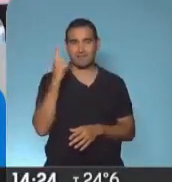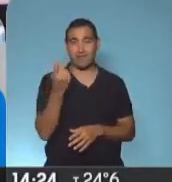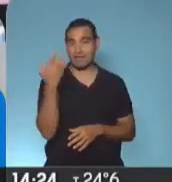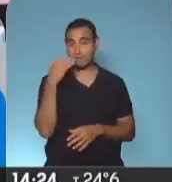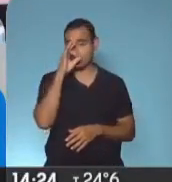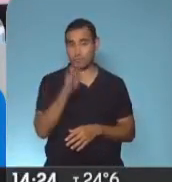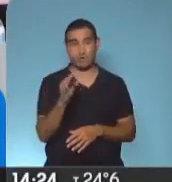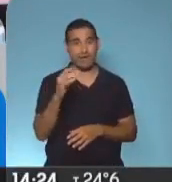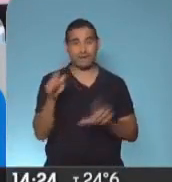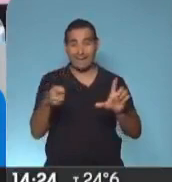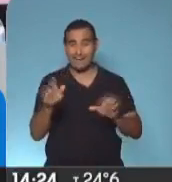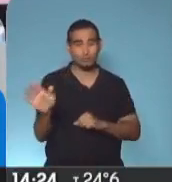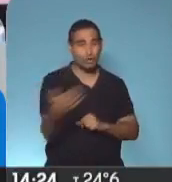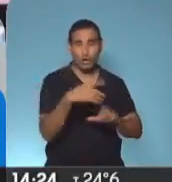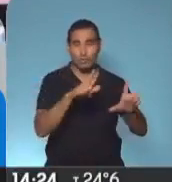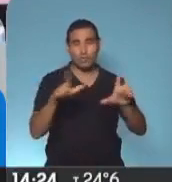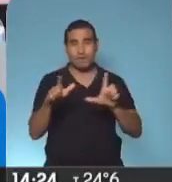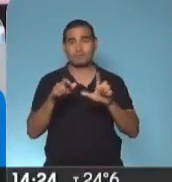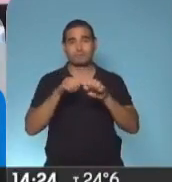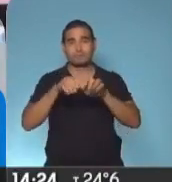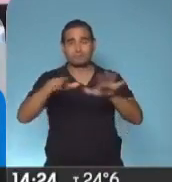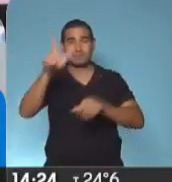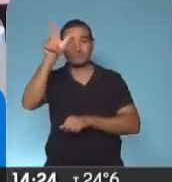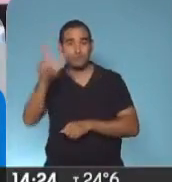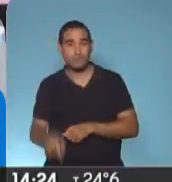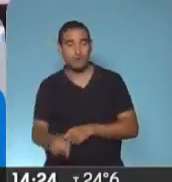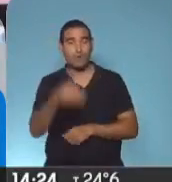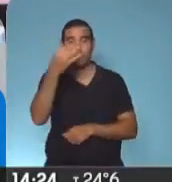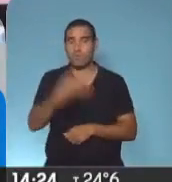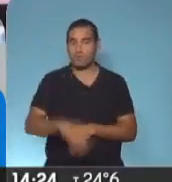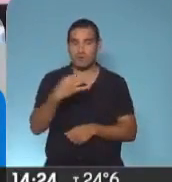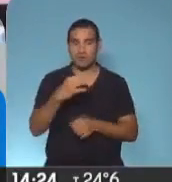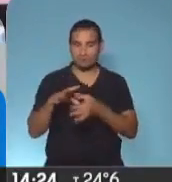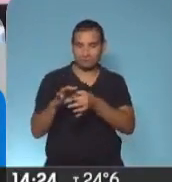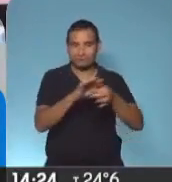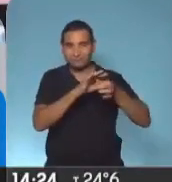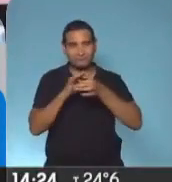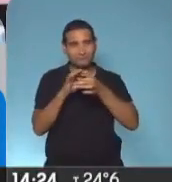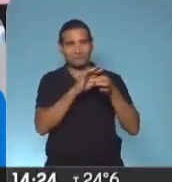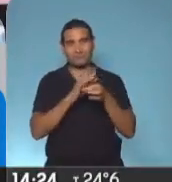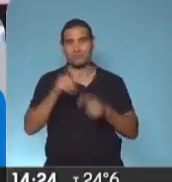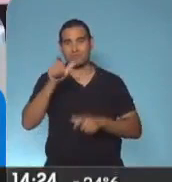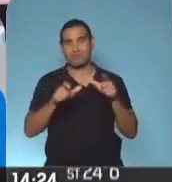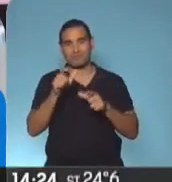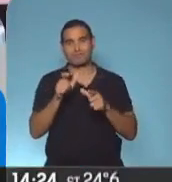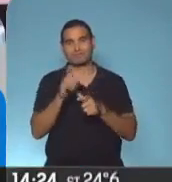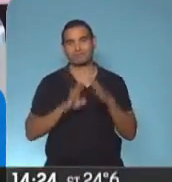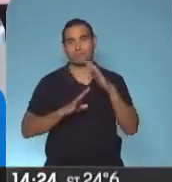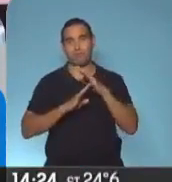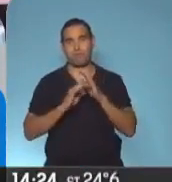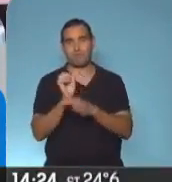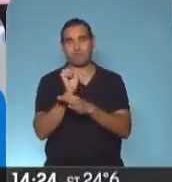televisión abierta, sus repetidoras de todo el país, con una transmisión única en conjunto, poniendo a sus principales estrellas,